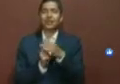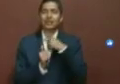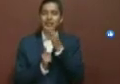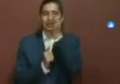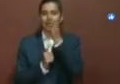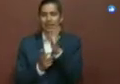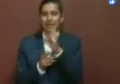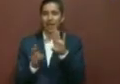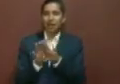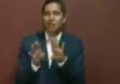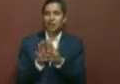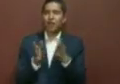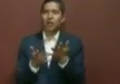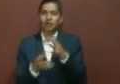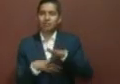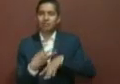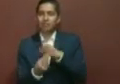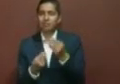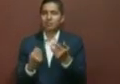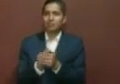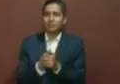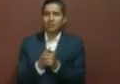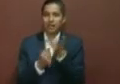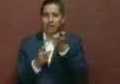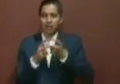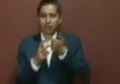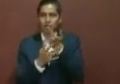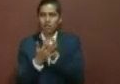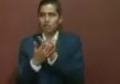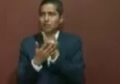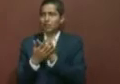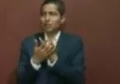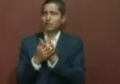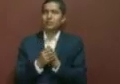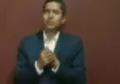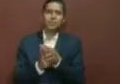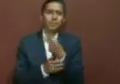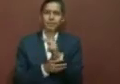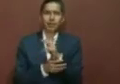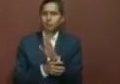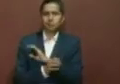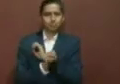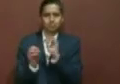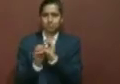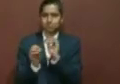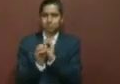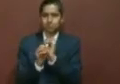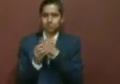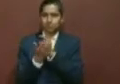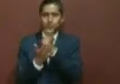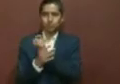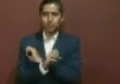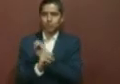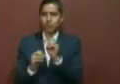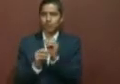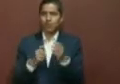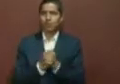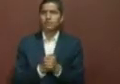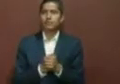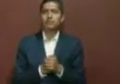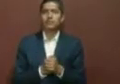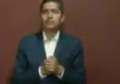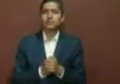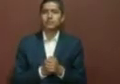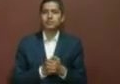muchas limitaciones de carácter económico, pero no ninguno. Ninguno,